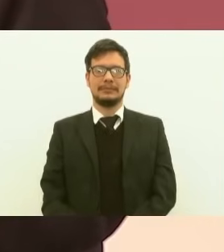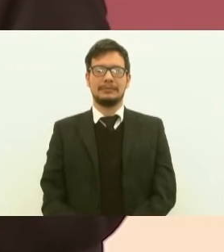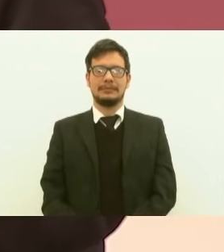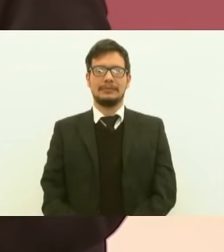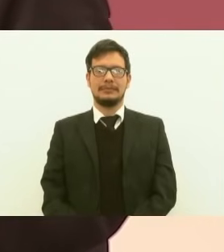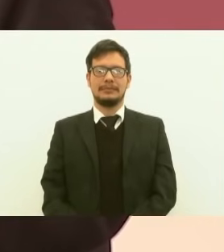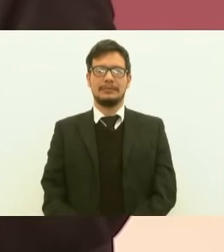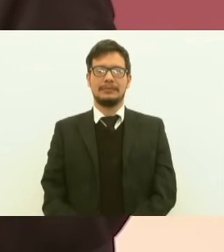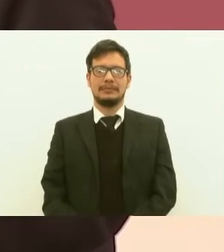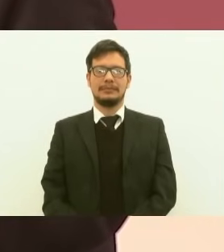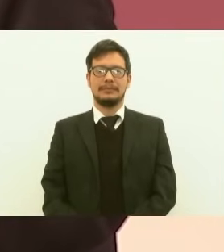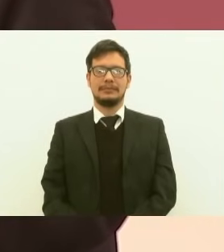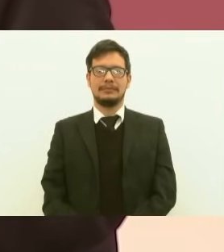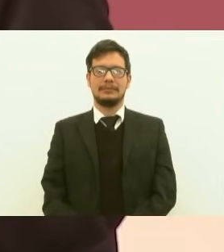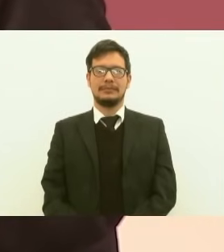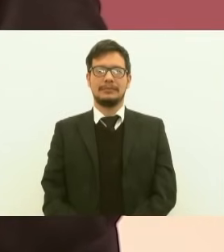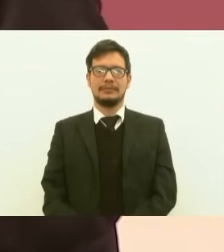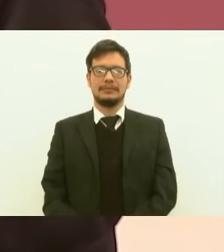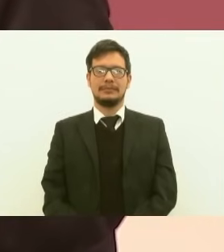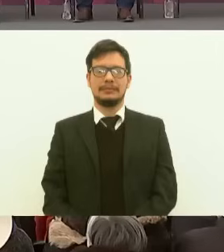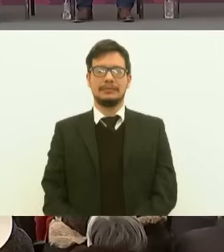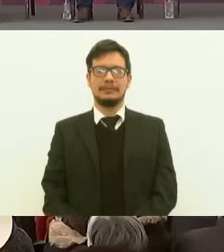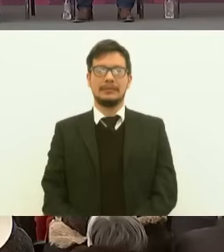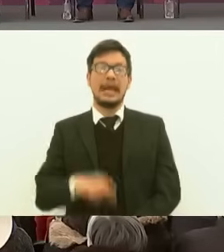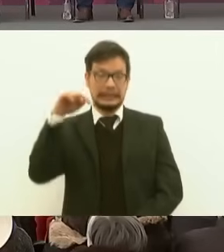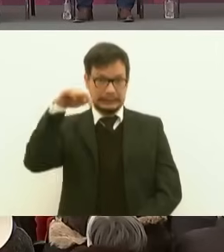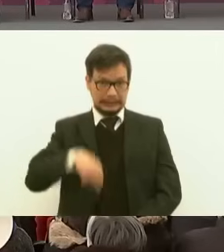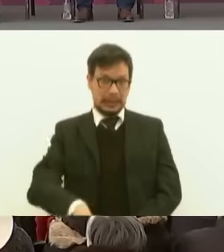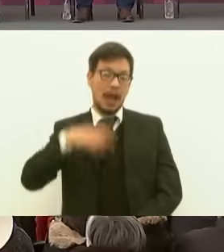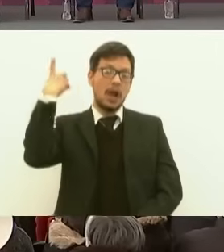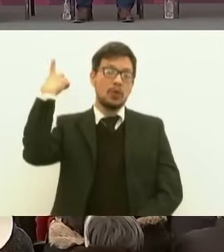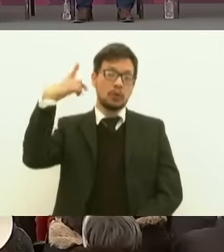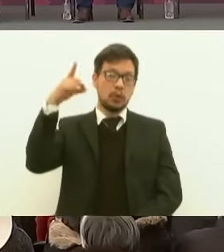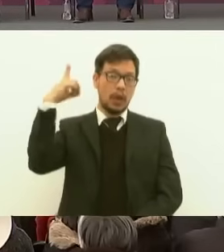aquí hay en Durango